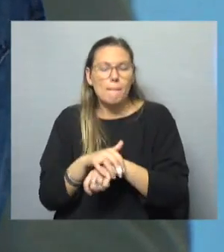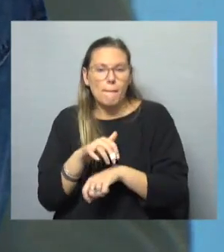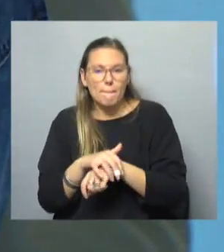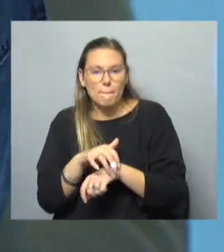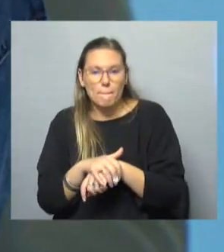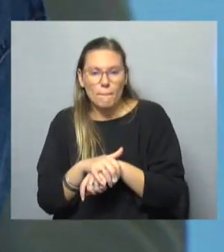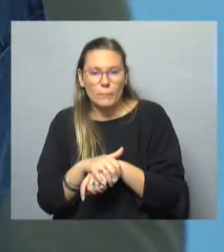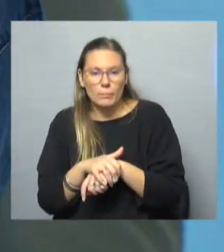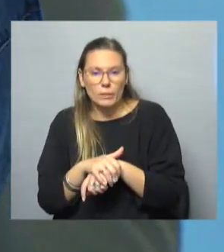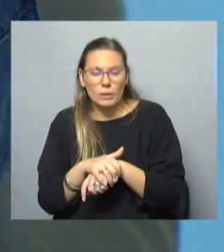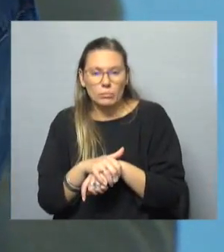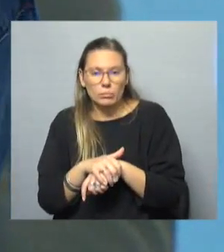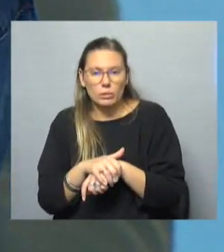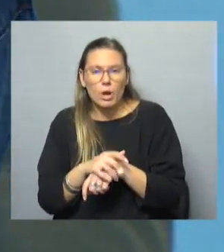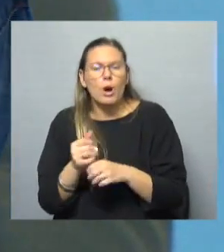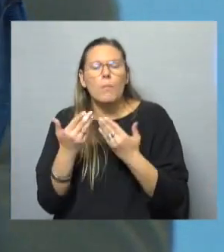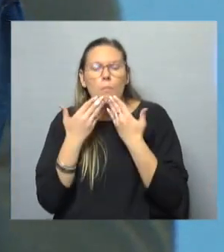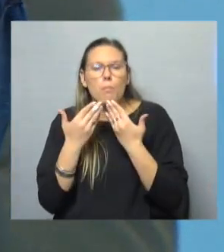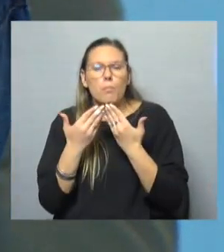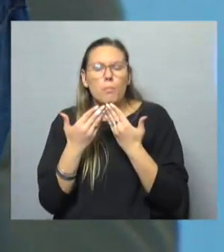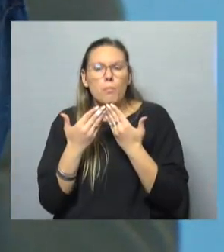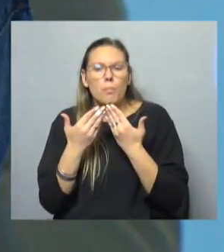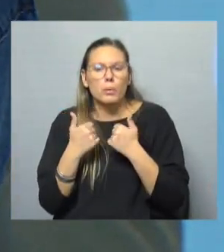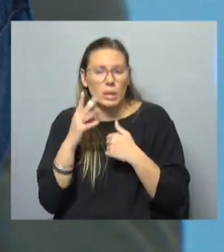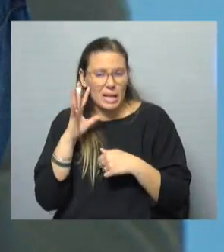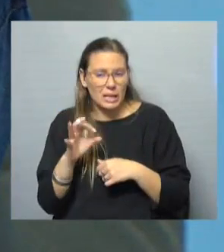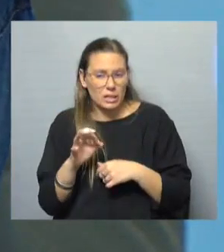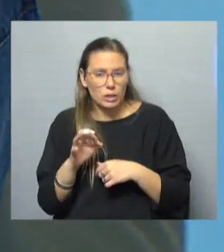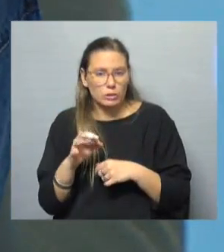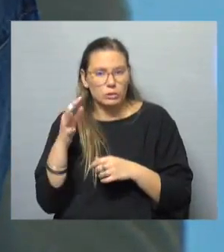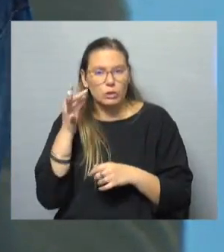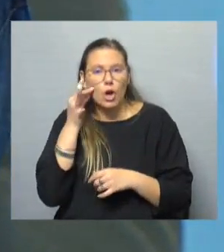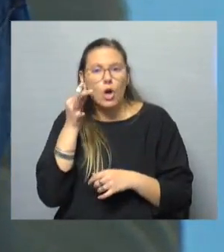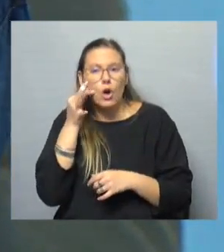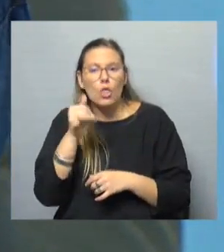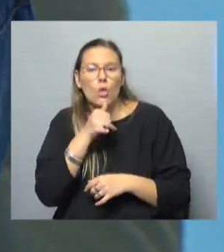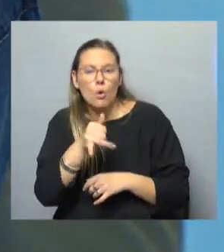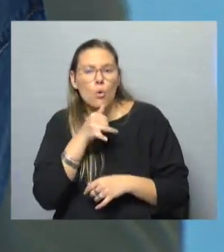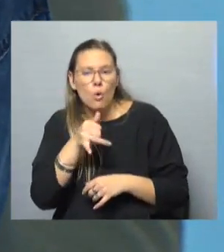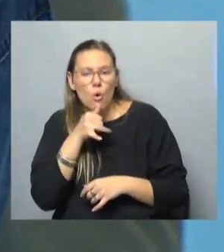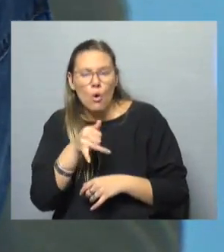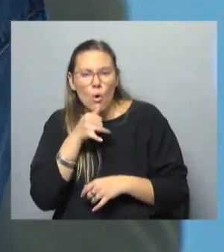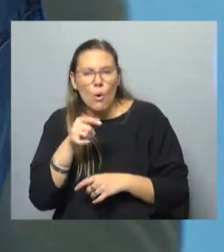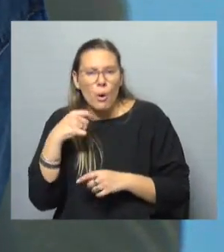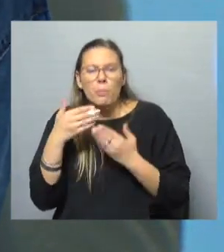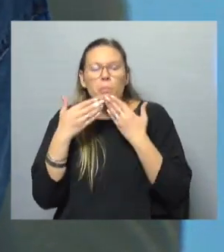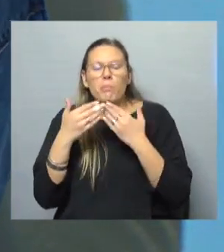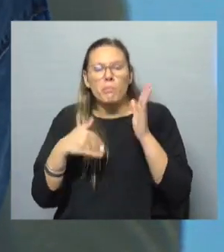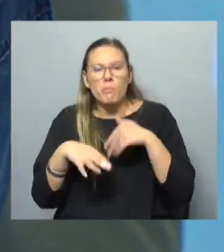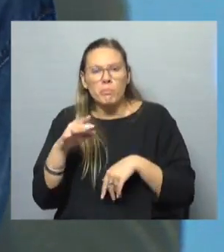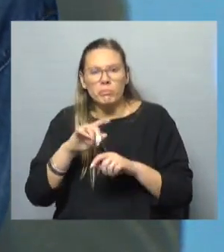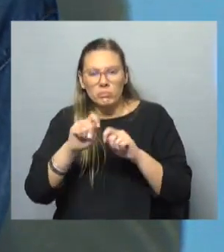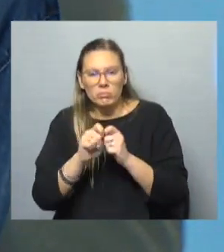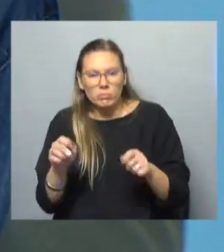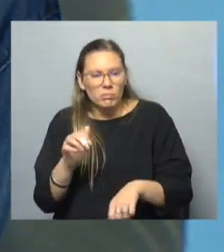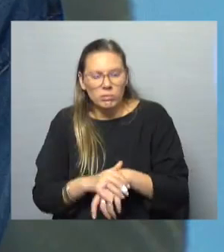que una pregunta, porque en realidad yo creo que todos los documentales tienen que tener una pregunta más que una conclusión, y encontré como